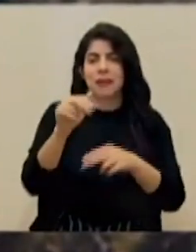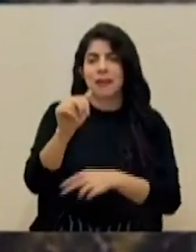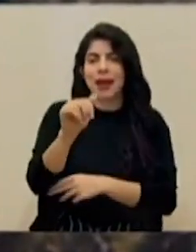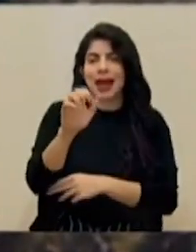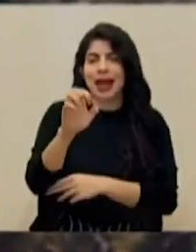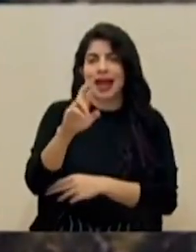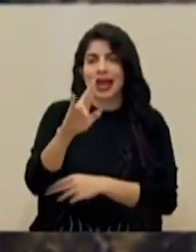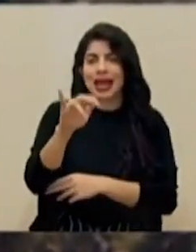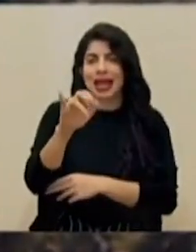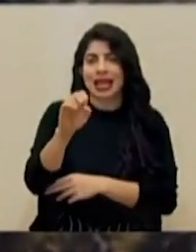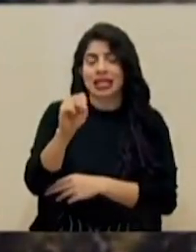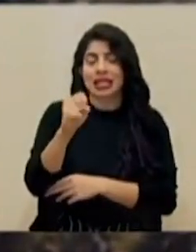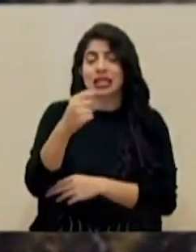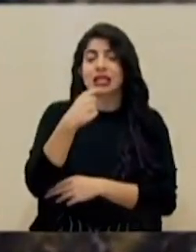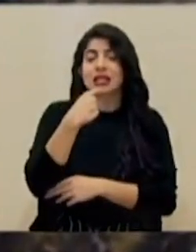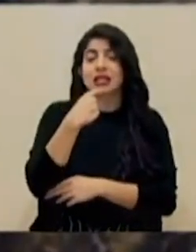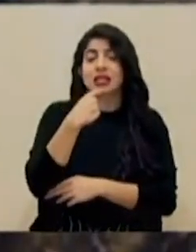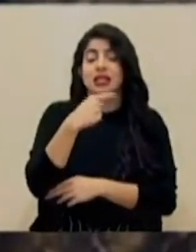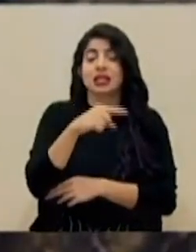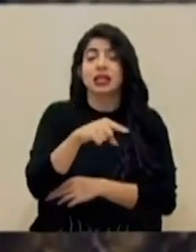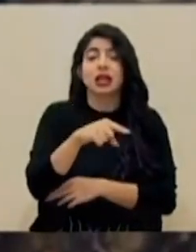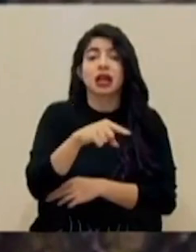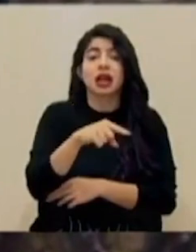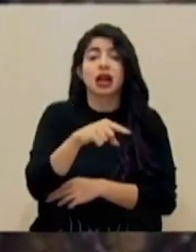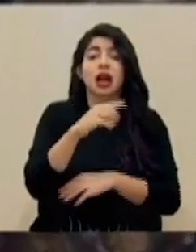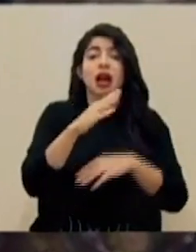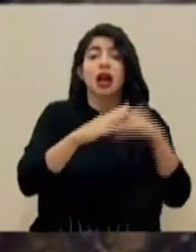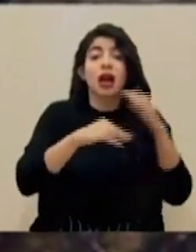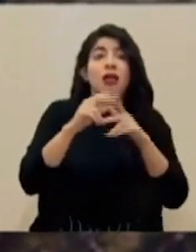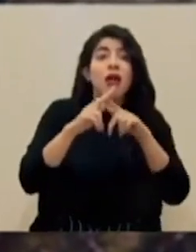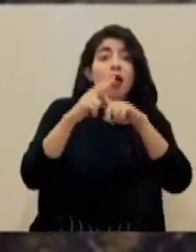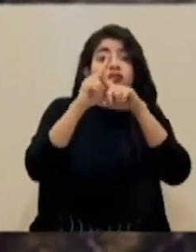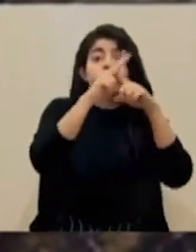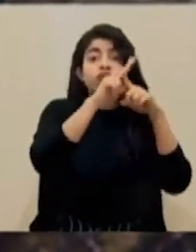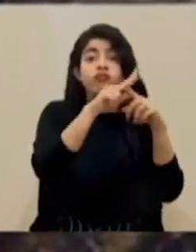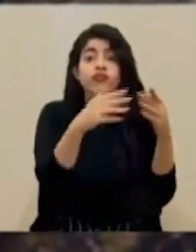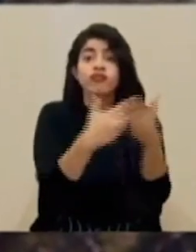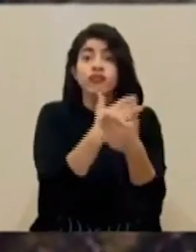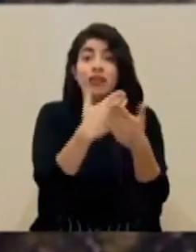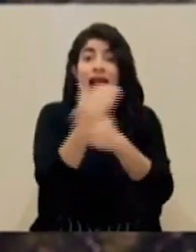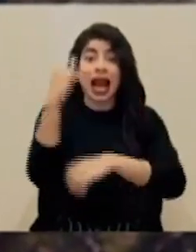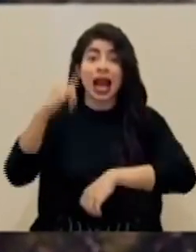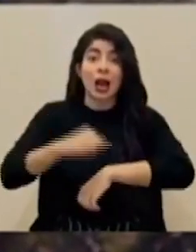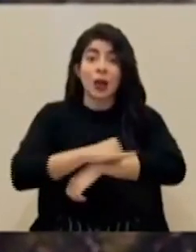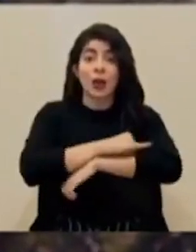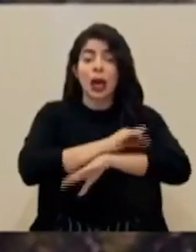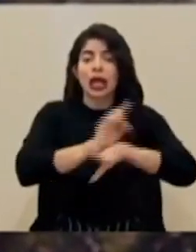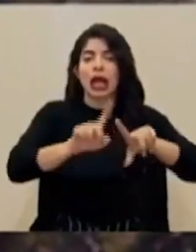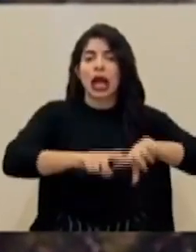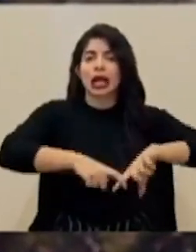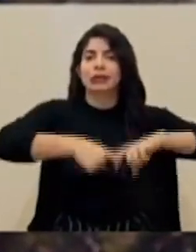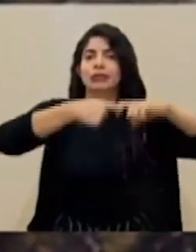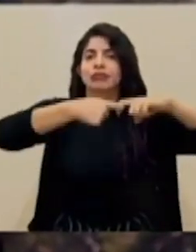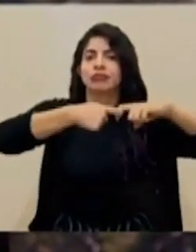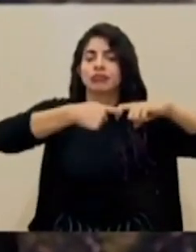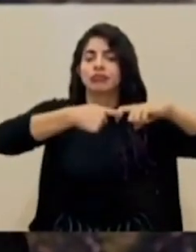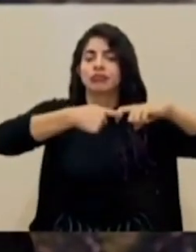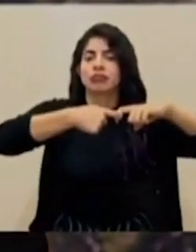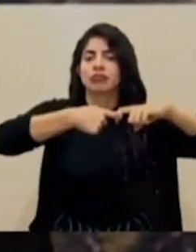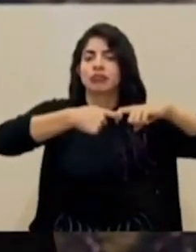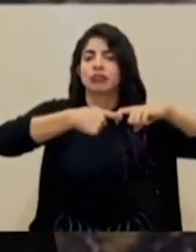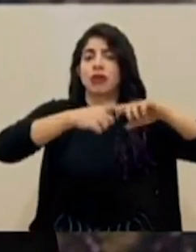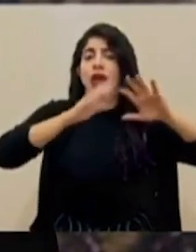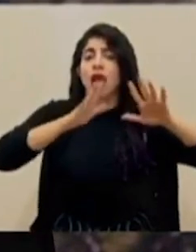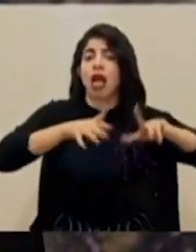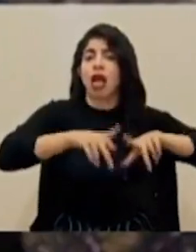que dejaba en suspenso las obras de renovación, de remodelación del aeropuerto. Y que la dejaba